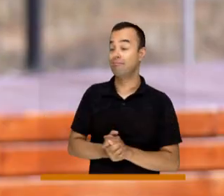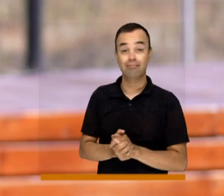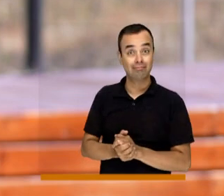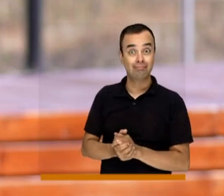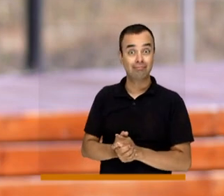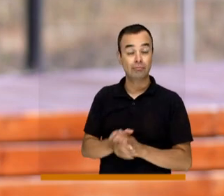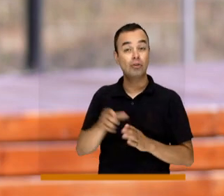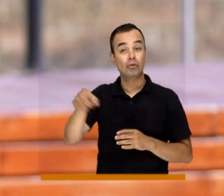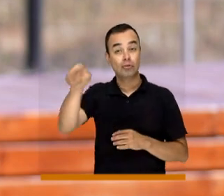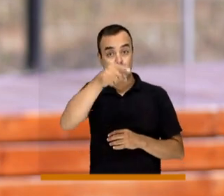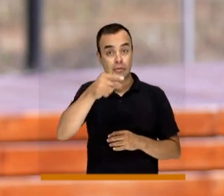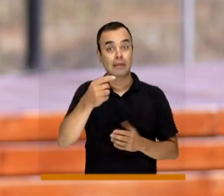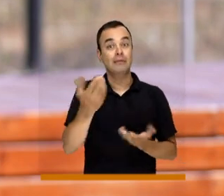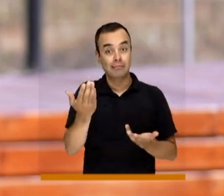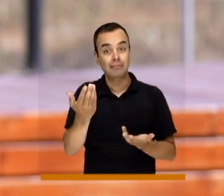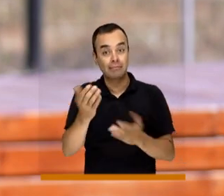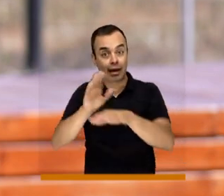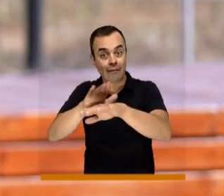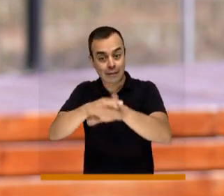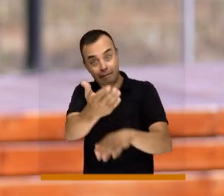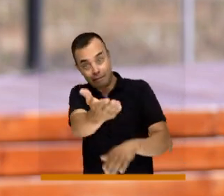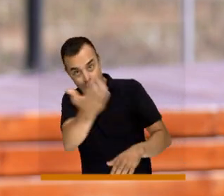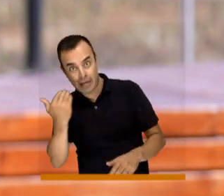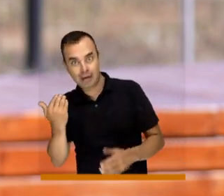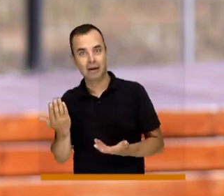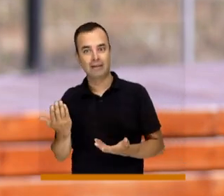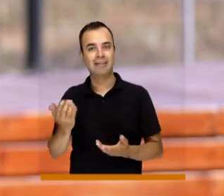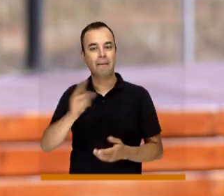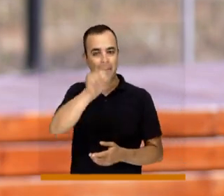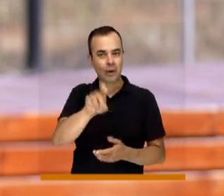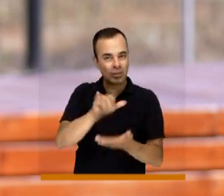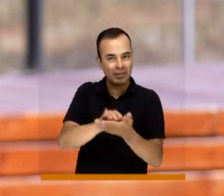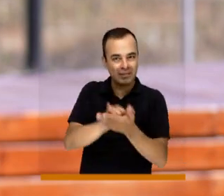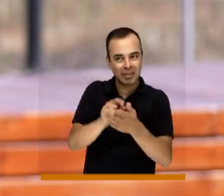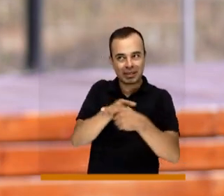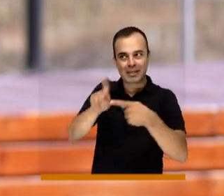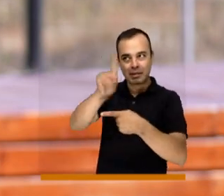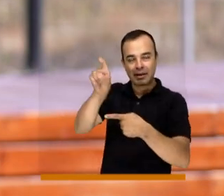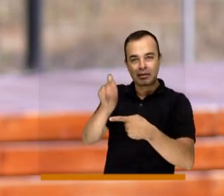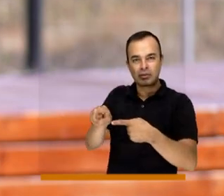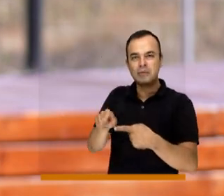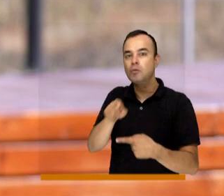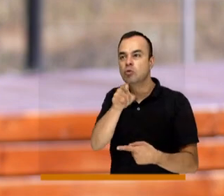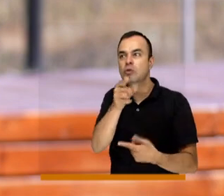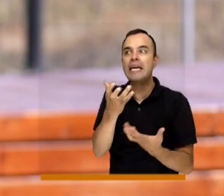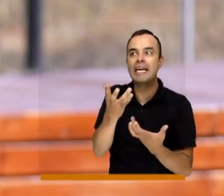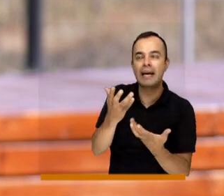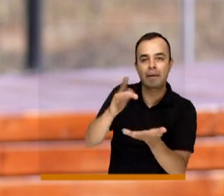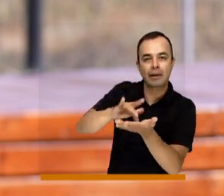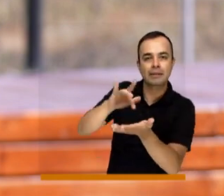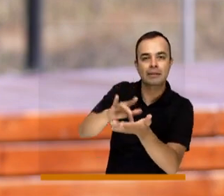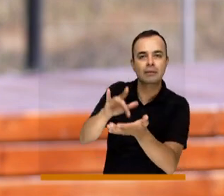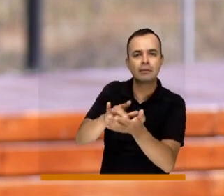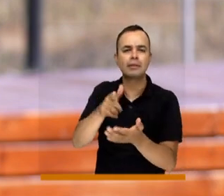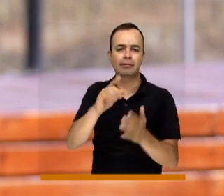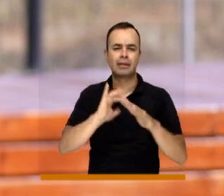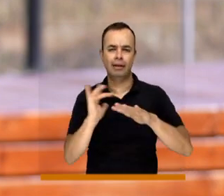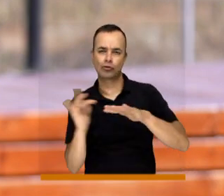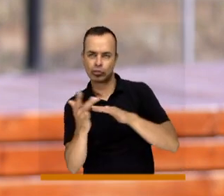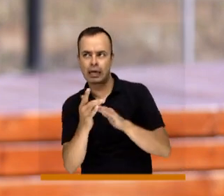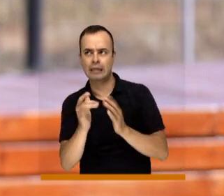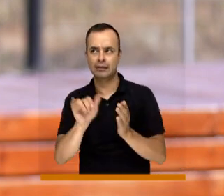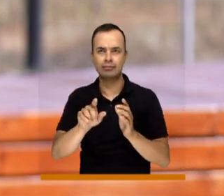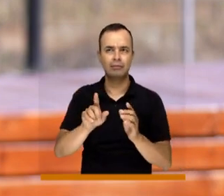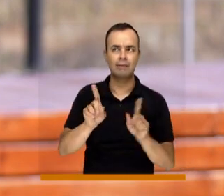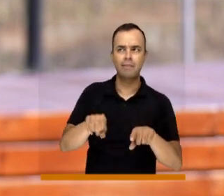turno para que, concejal, invitemos a nuestros televidentes a participar con la pregunta de la semana, contarles cómo pueden participar a través de las